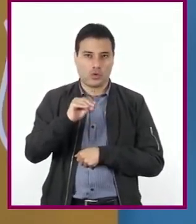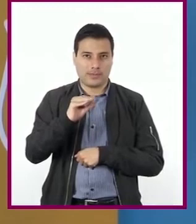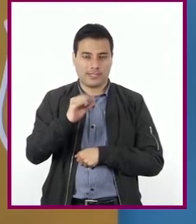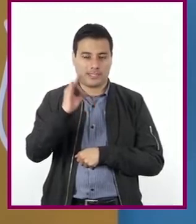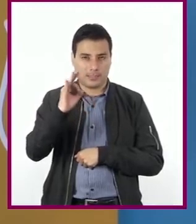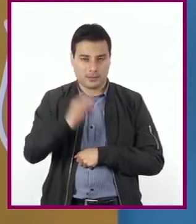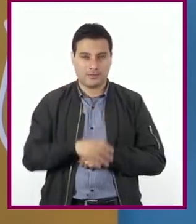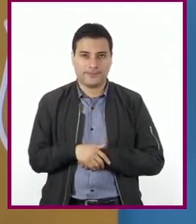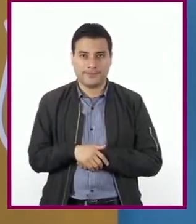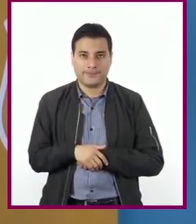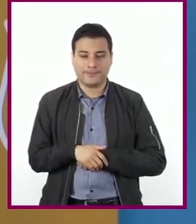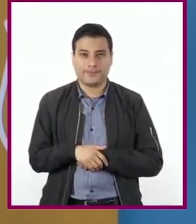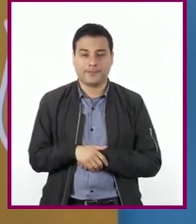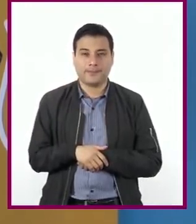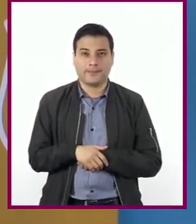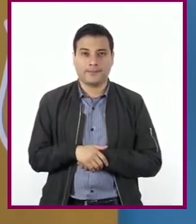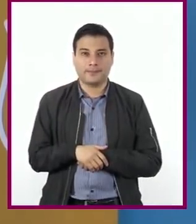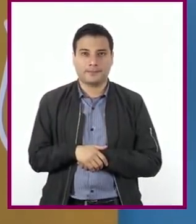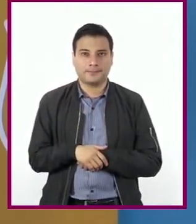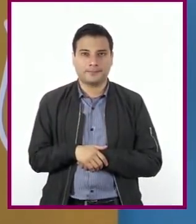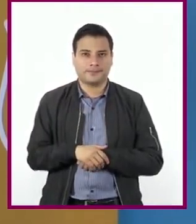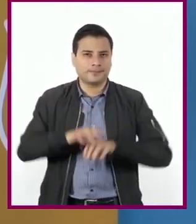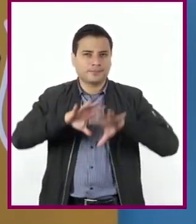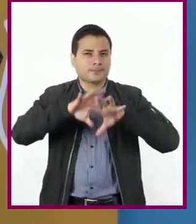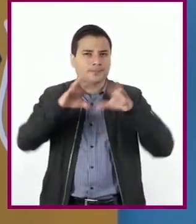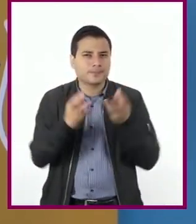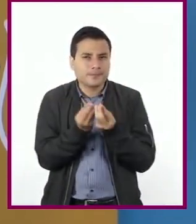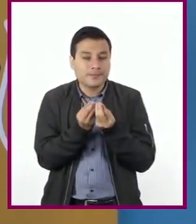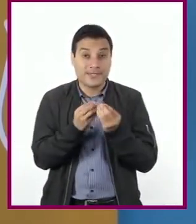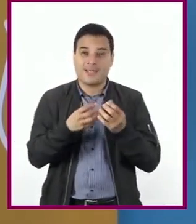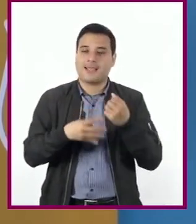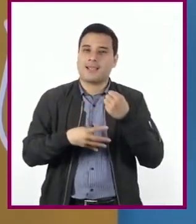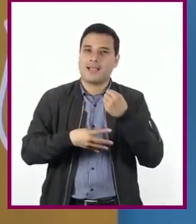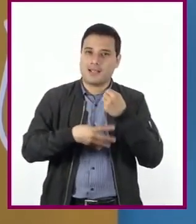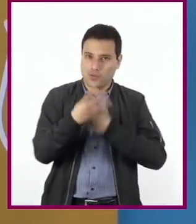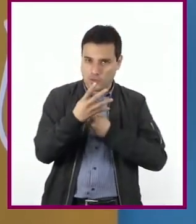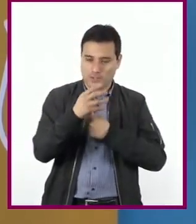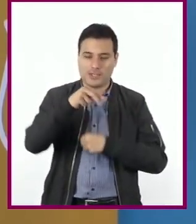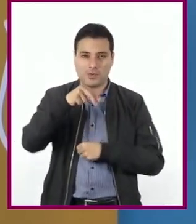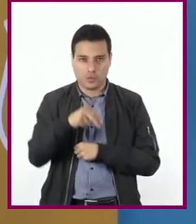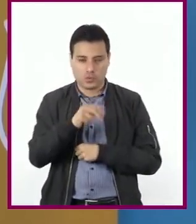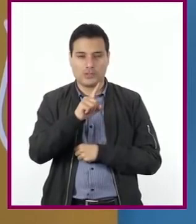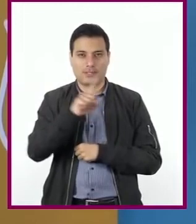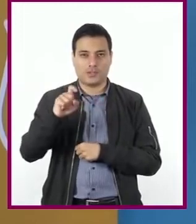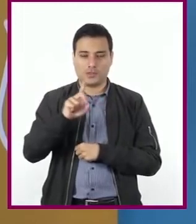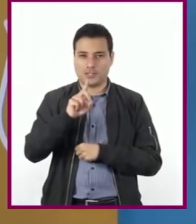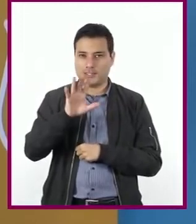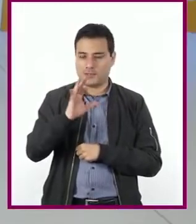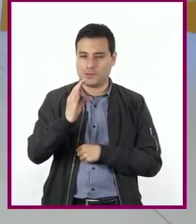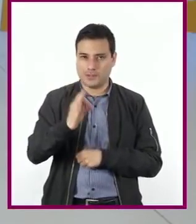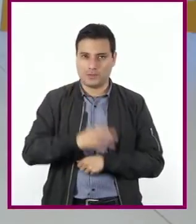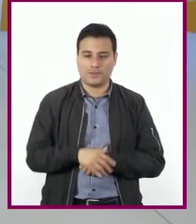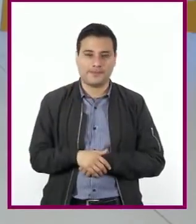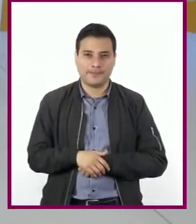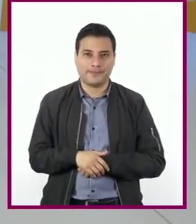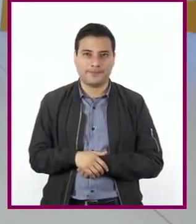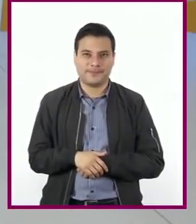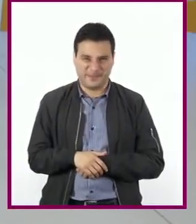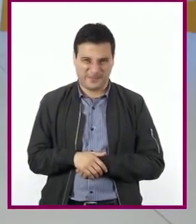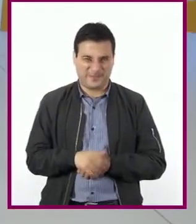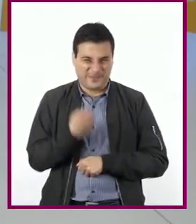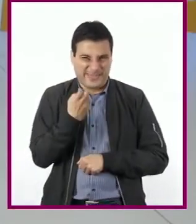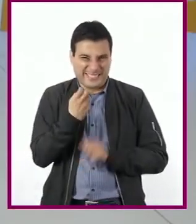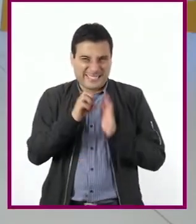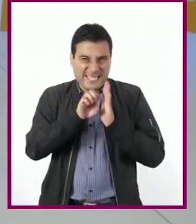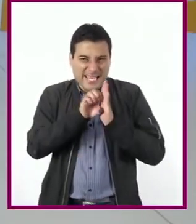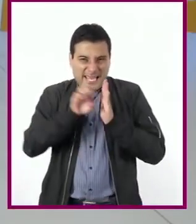grados. Por lo que la resultante es de 14 newtons a 135 grados. En este caso,